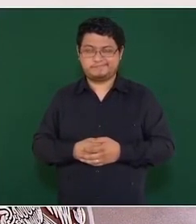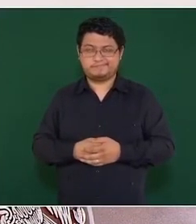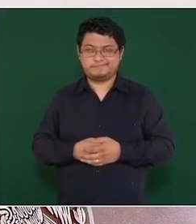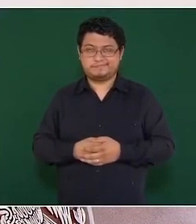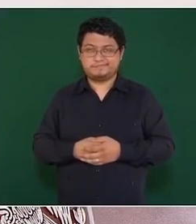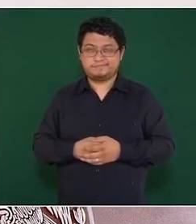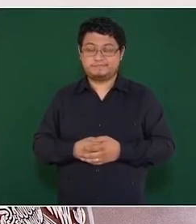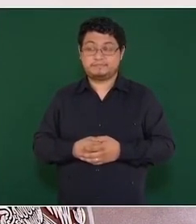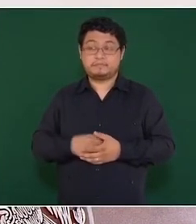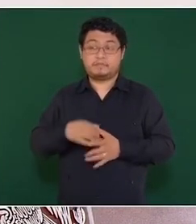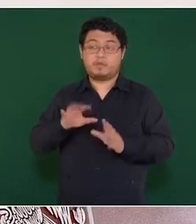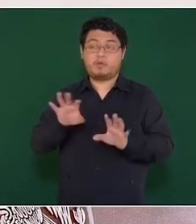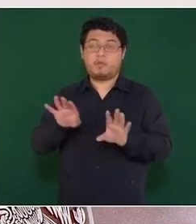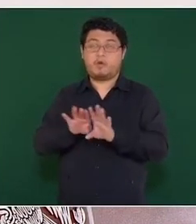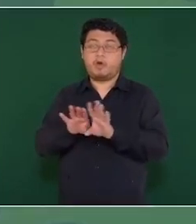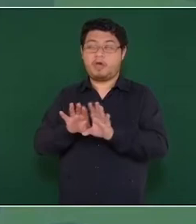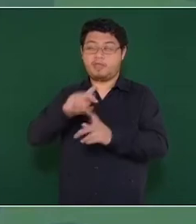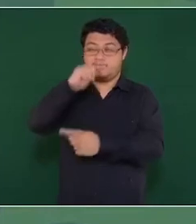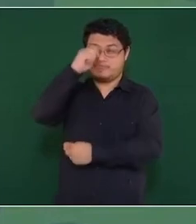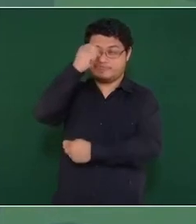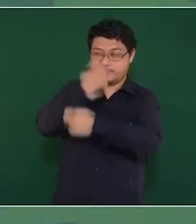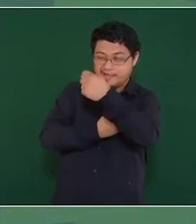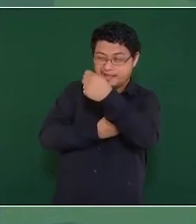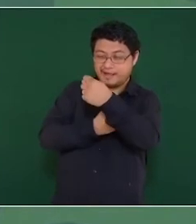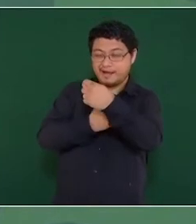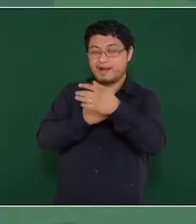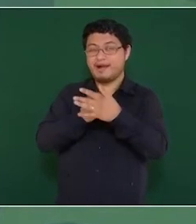me entrampaban.